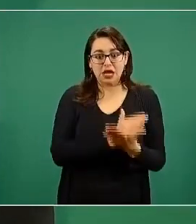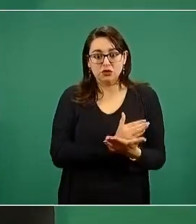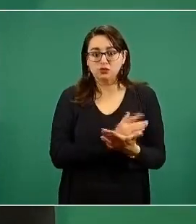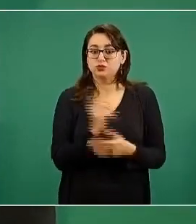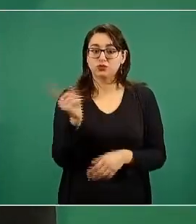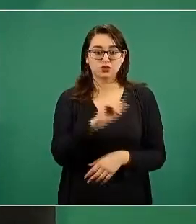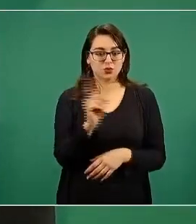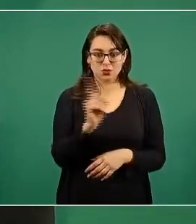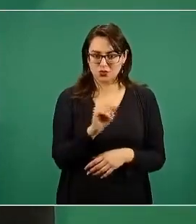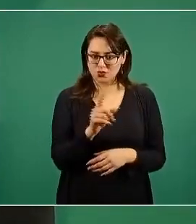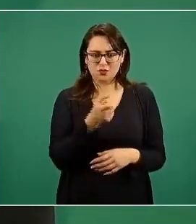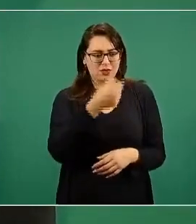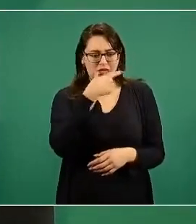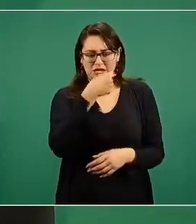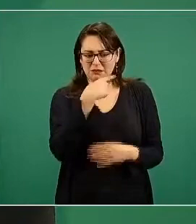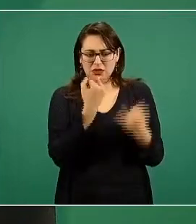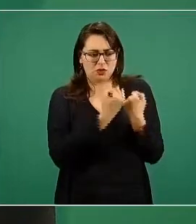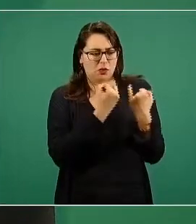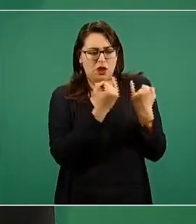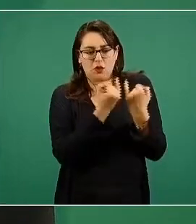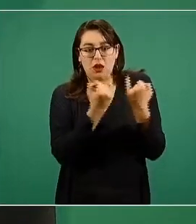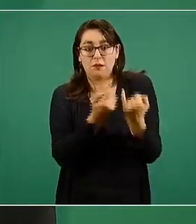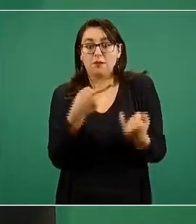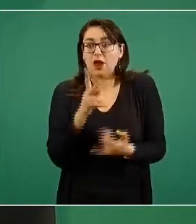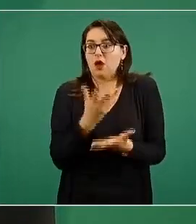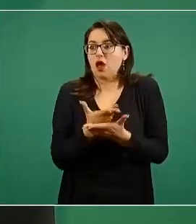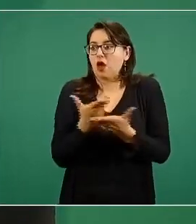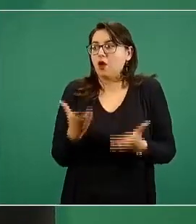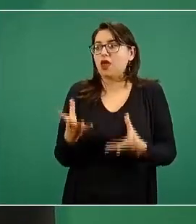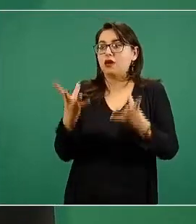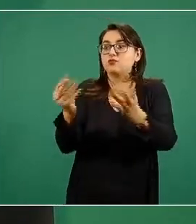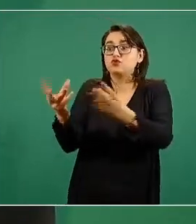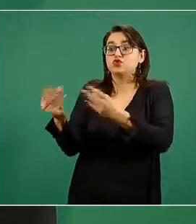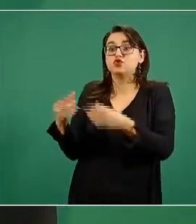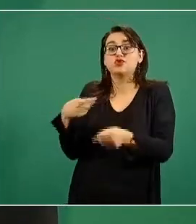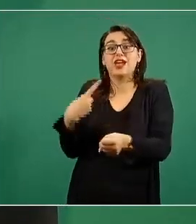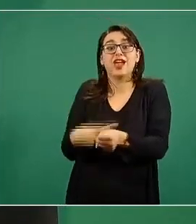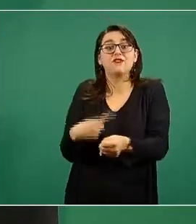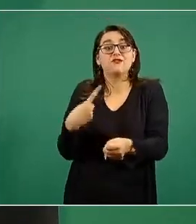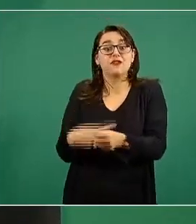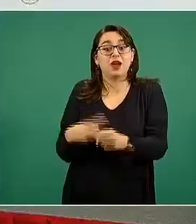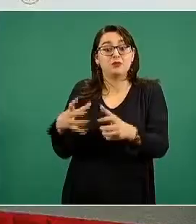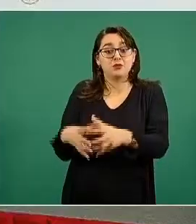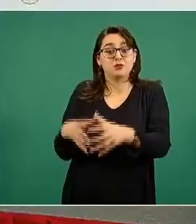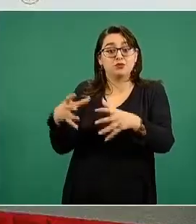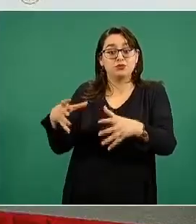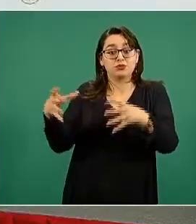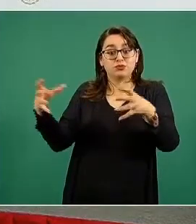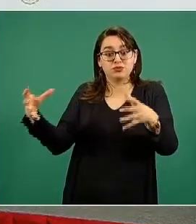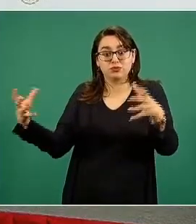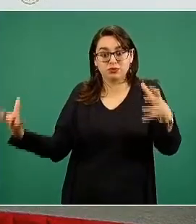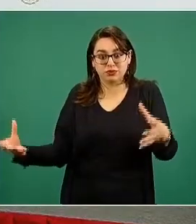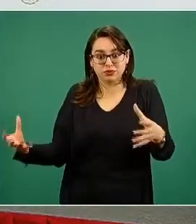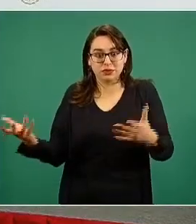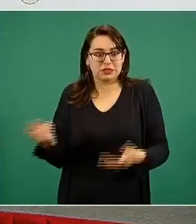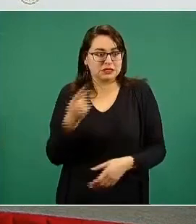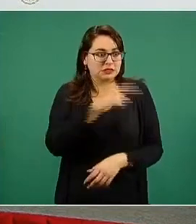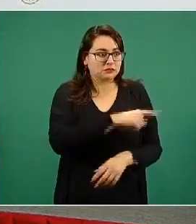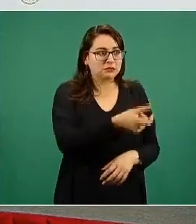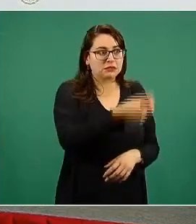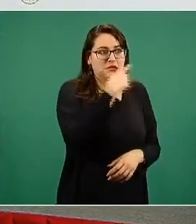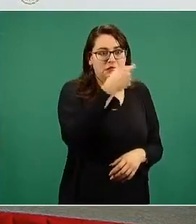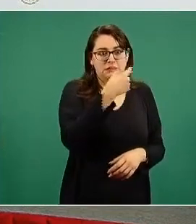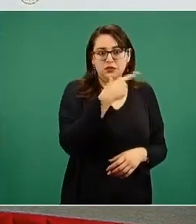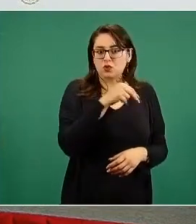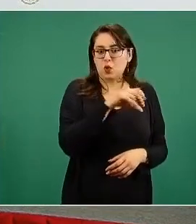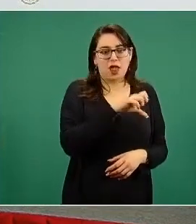más demanda y los medicamentos que tienen una producción regular se terminan.